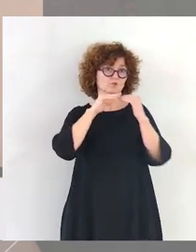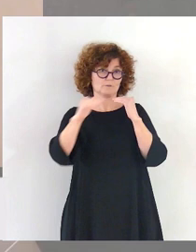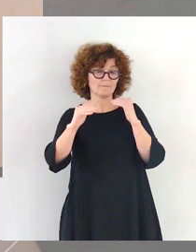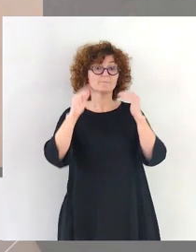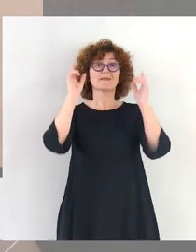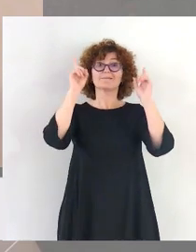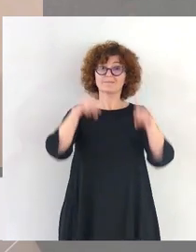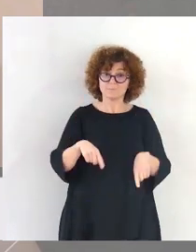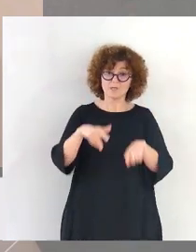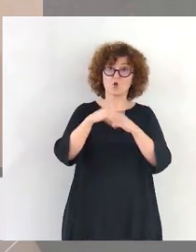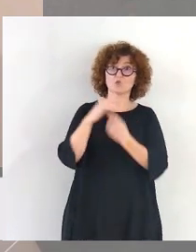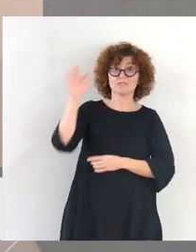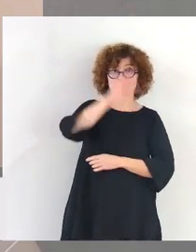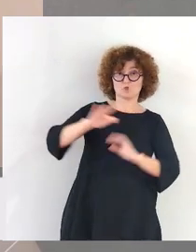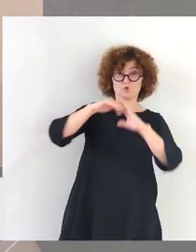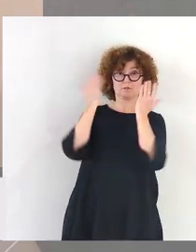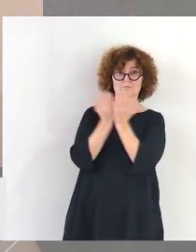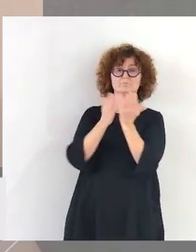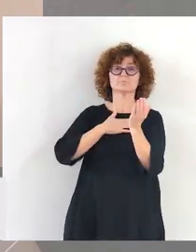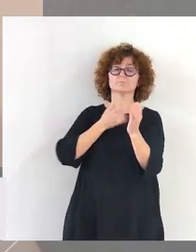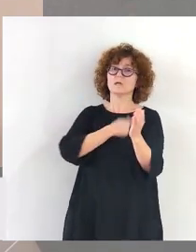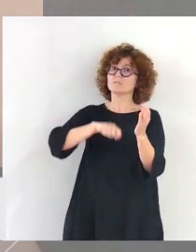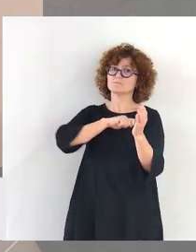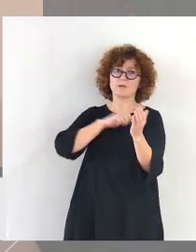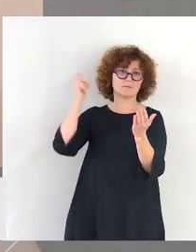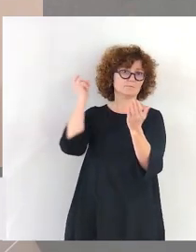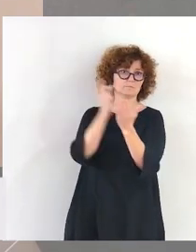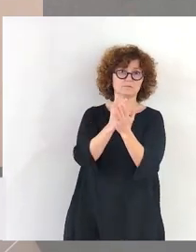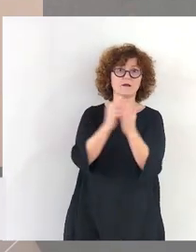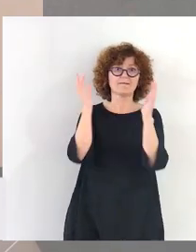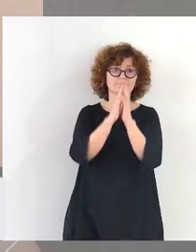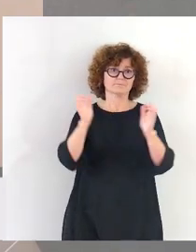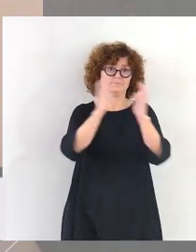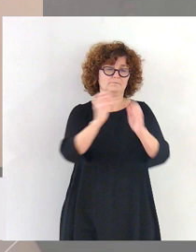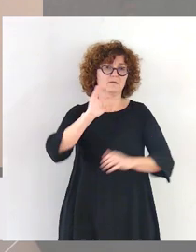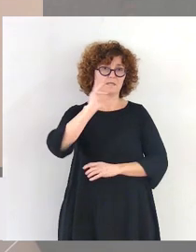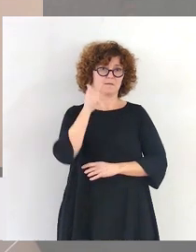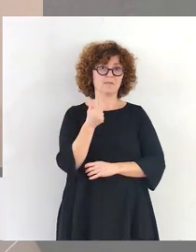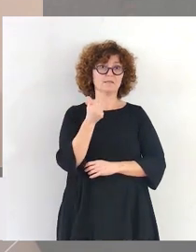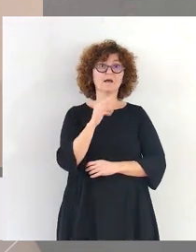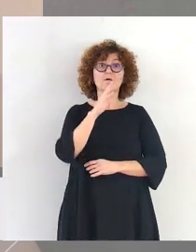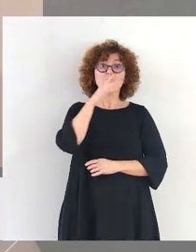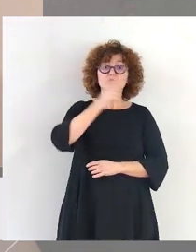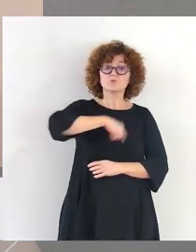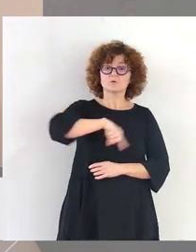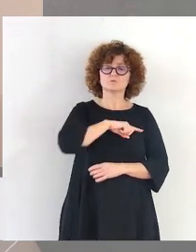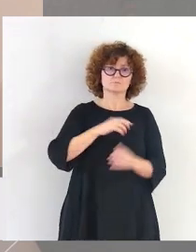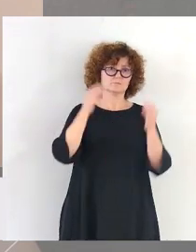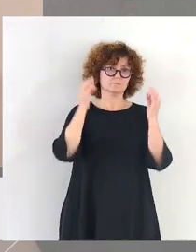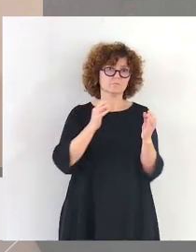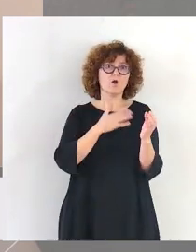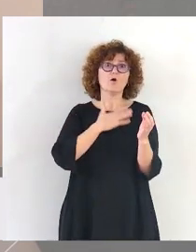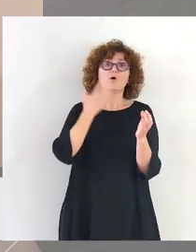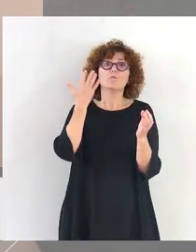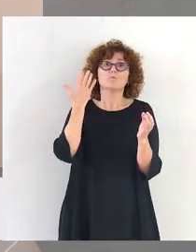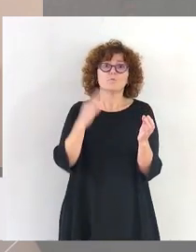en el contexto internacional nuestro país aboga por el aumento de la ambición climática porque estamos convencidos de que puede ayudar a mover